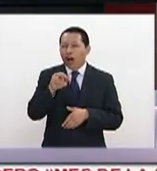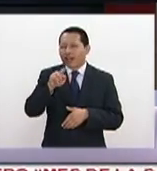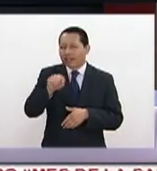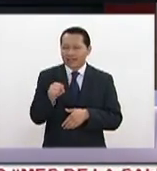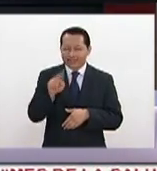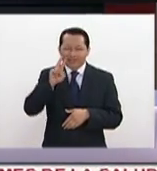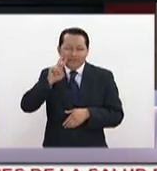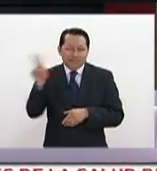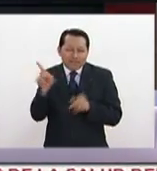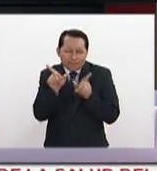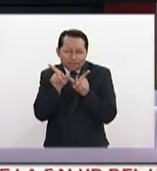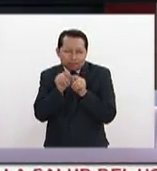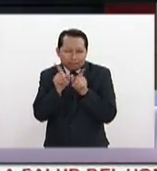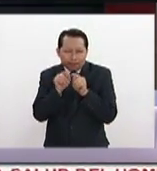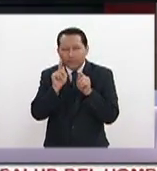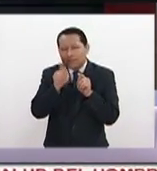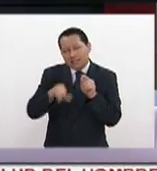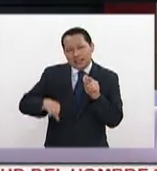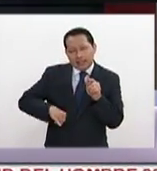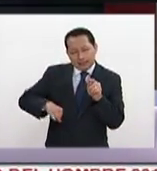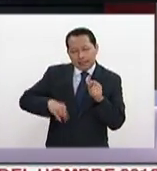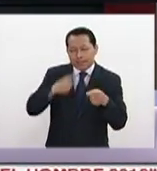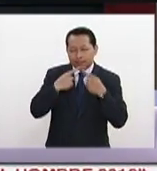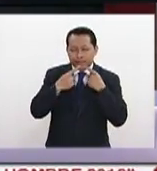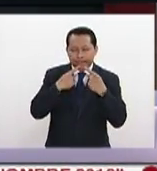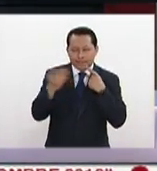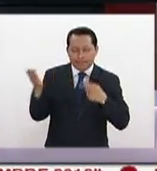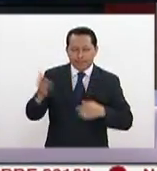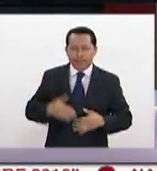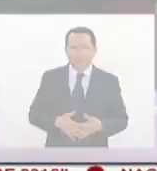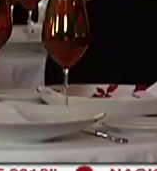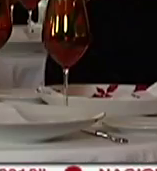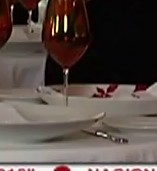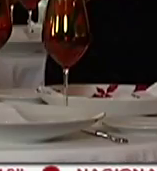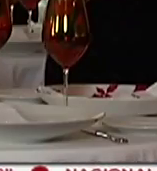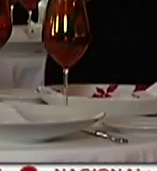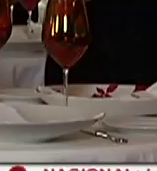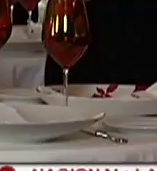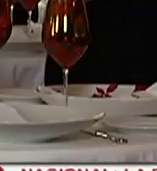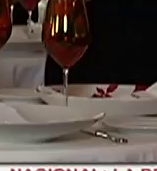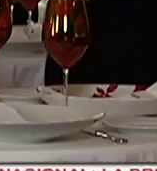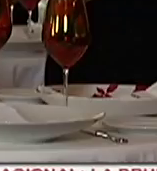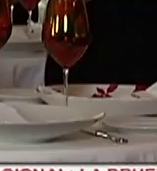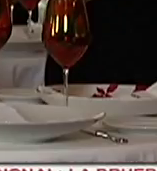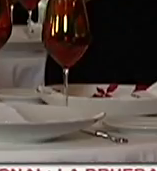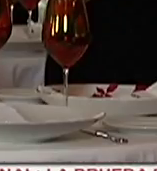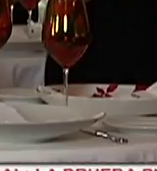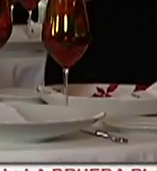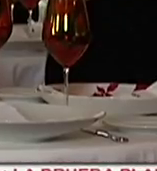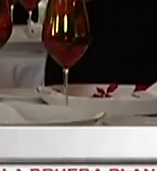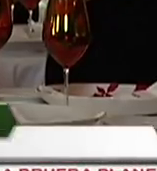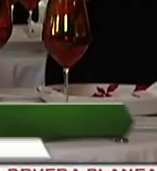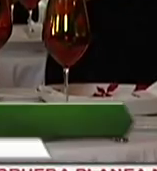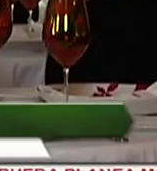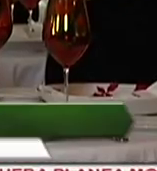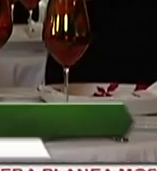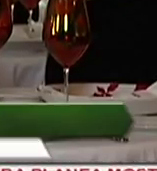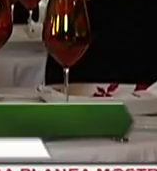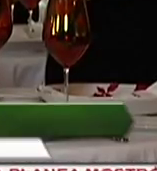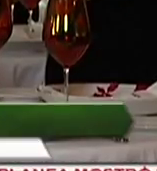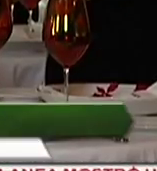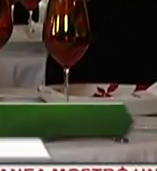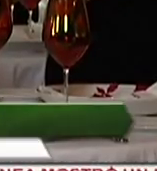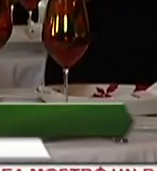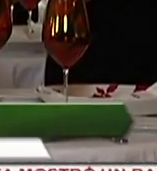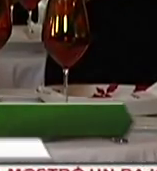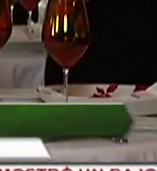un breve adelanto de esta interesante conversación. Creo que la cocina mexicana empieza a romper